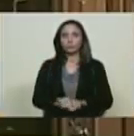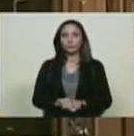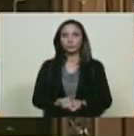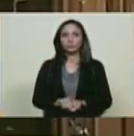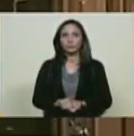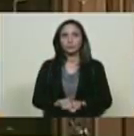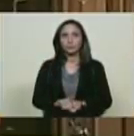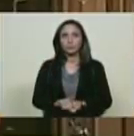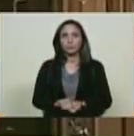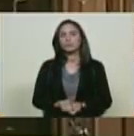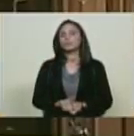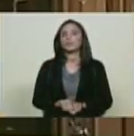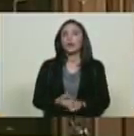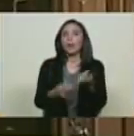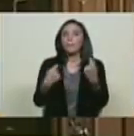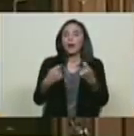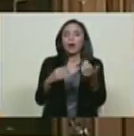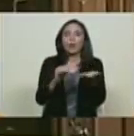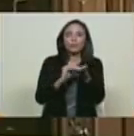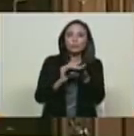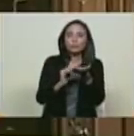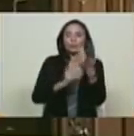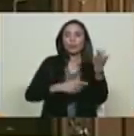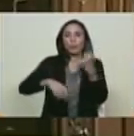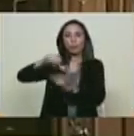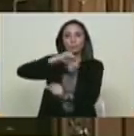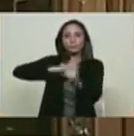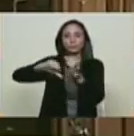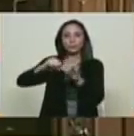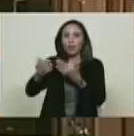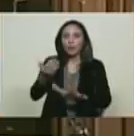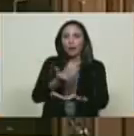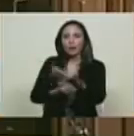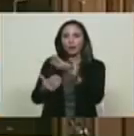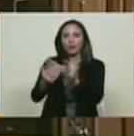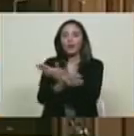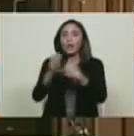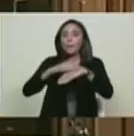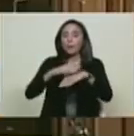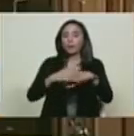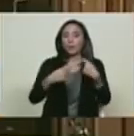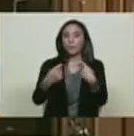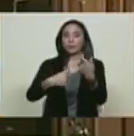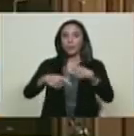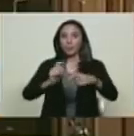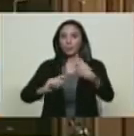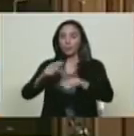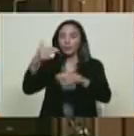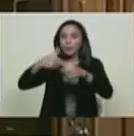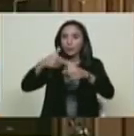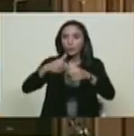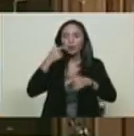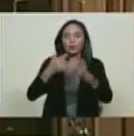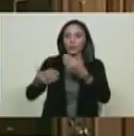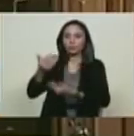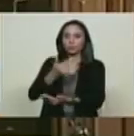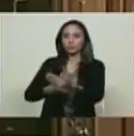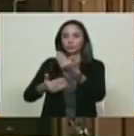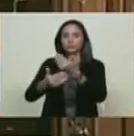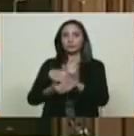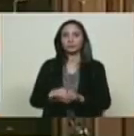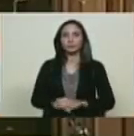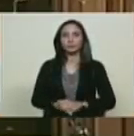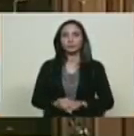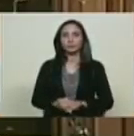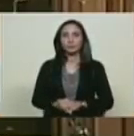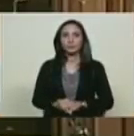de precios estables. Ganar, ganar, porque los precios que tiene hoy el petróleo significa ganar, ganar para